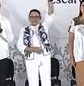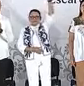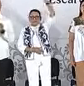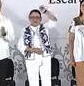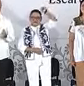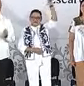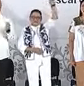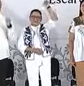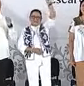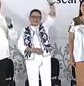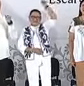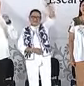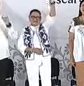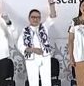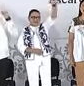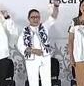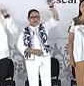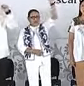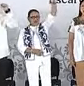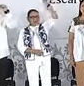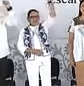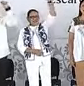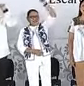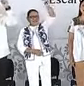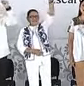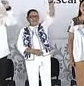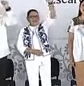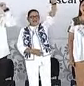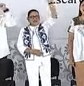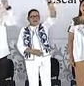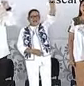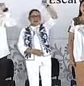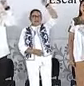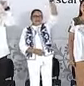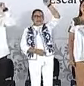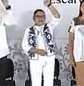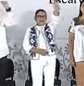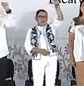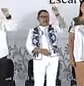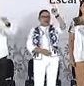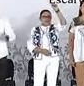pres pres pres pres